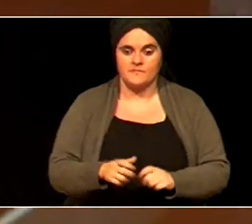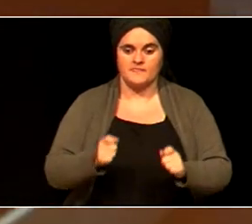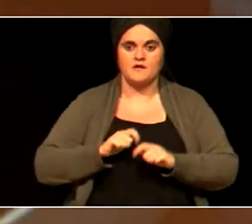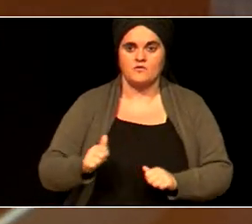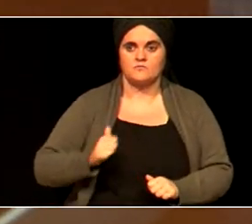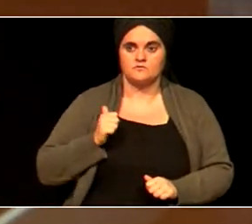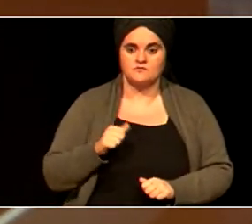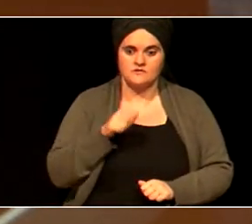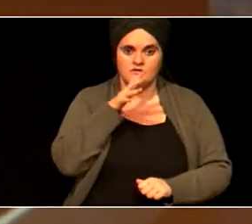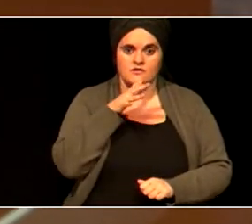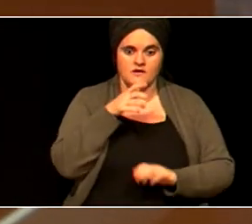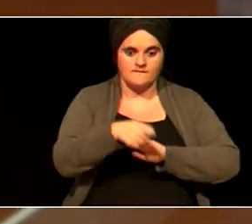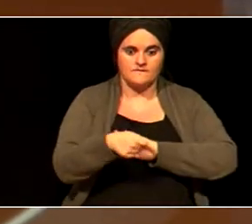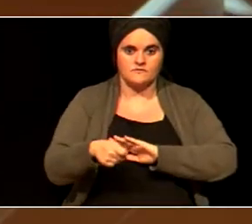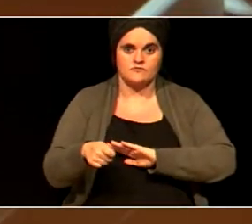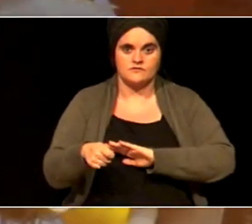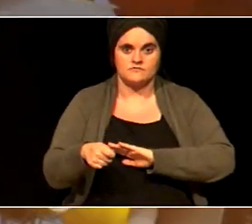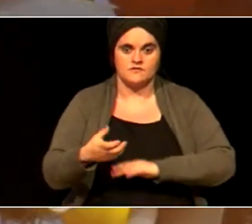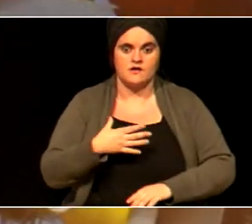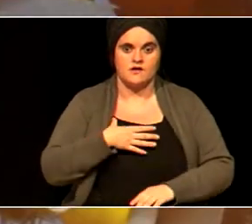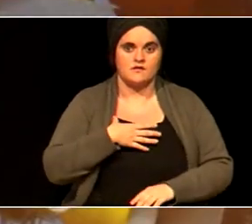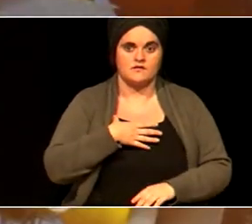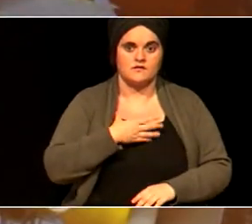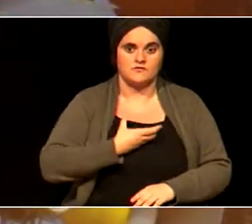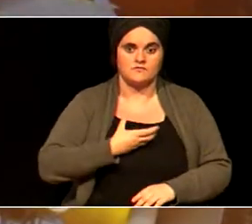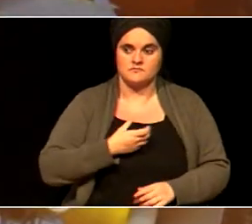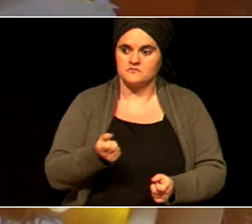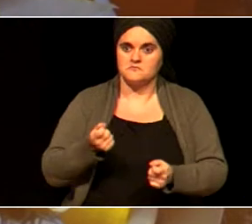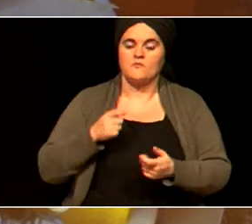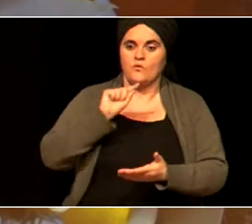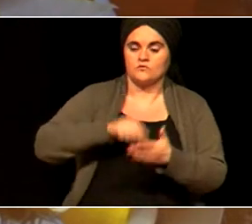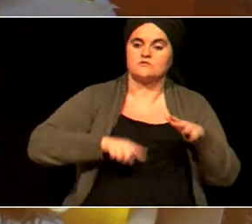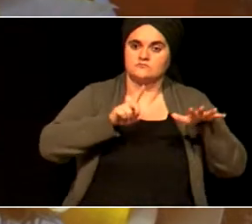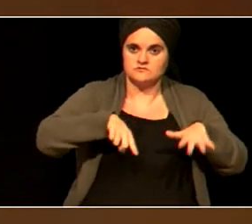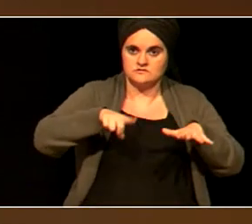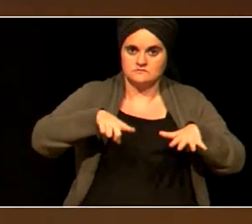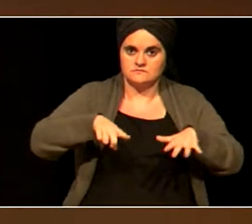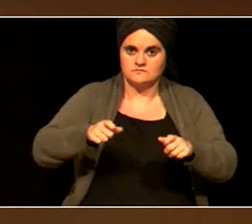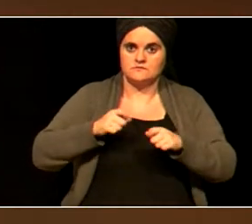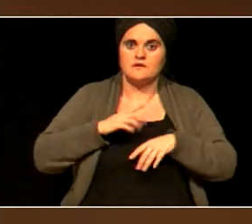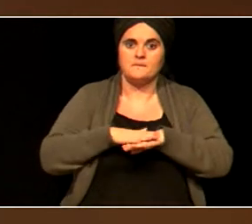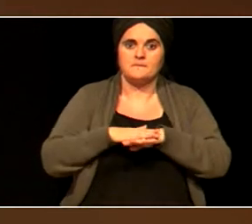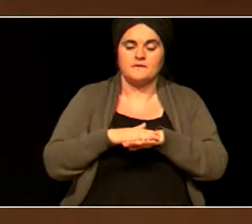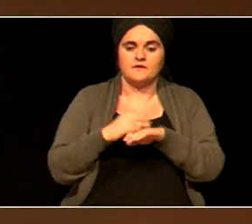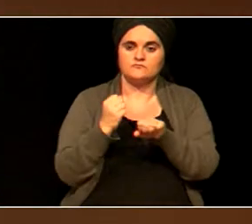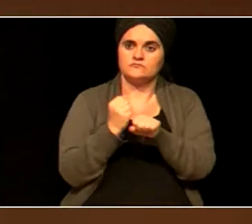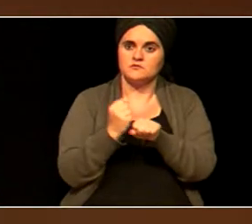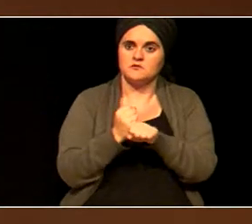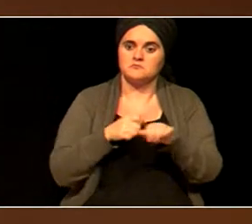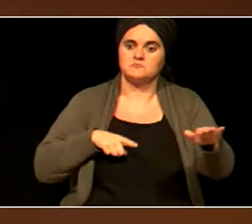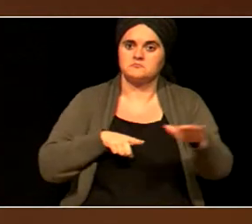Ayuntamiento de Vitoria-Gasteiz, les han hecho, ha sido un contrato de 6 meses desarrollando un trabajo con